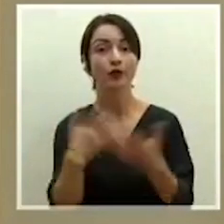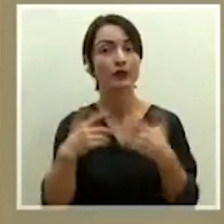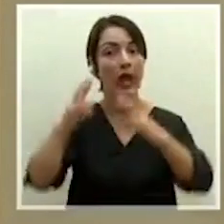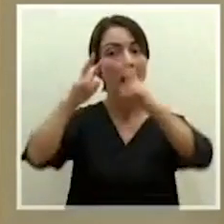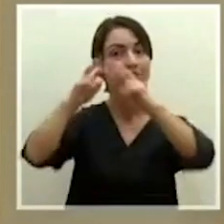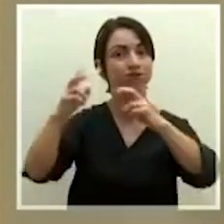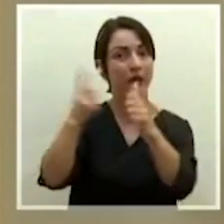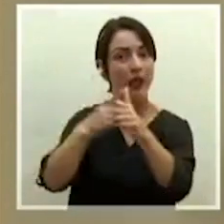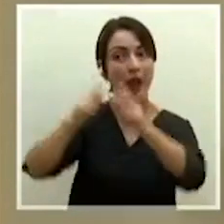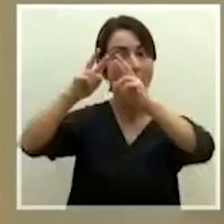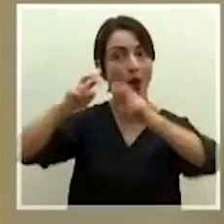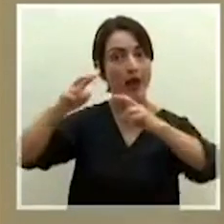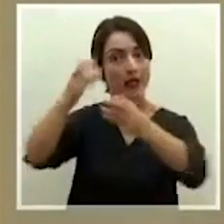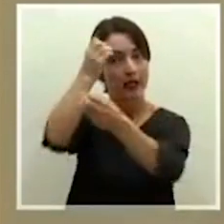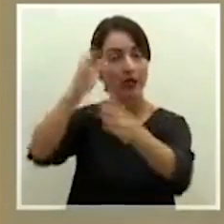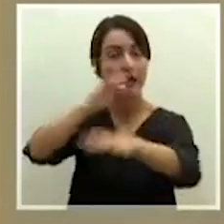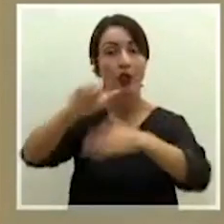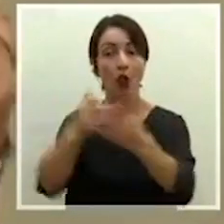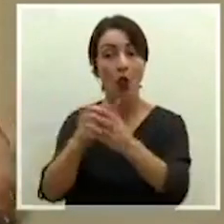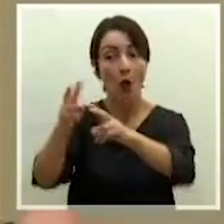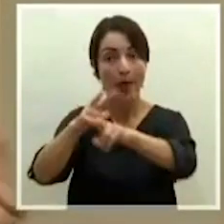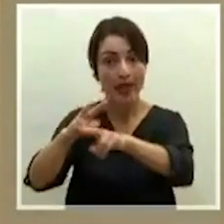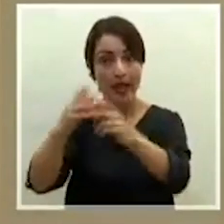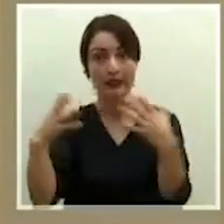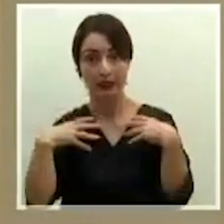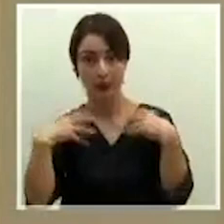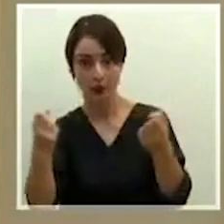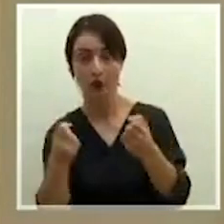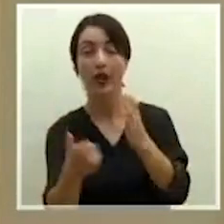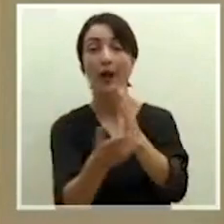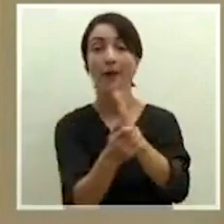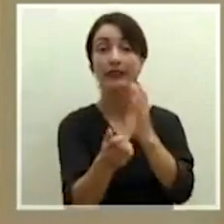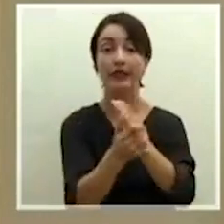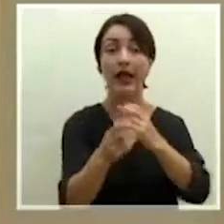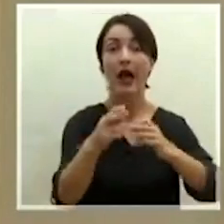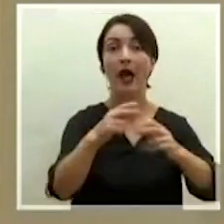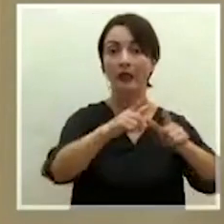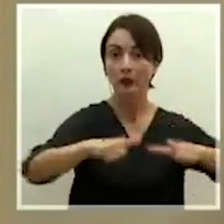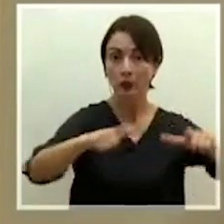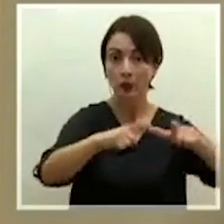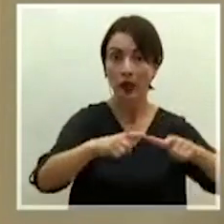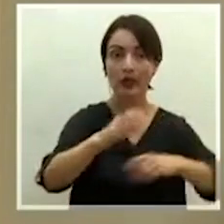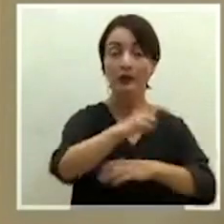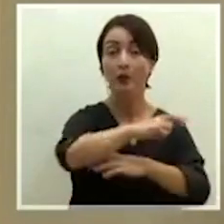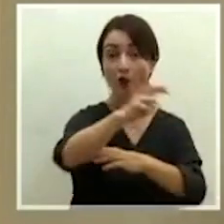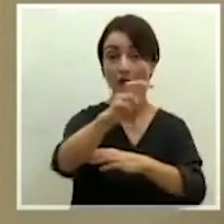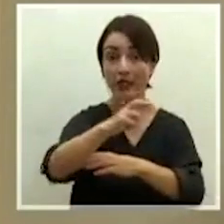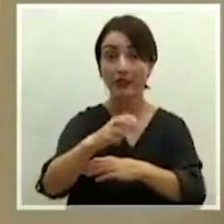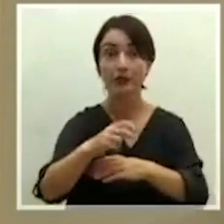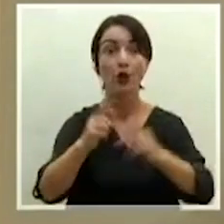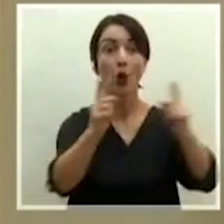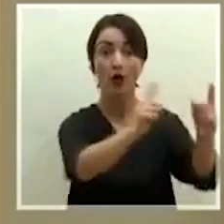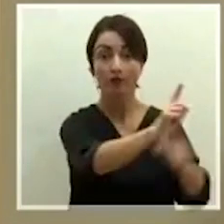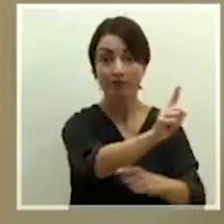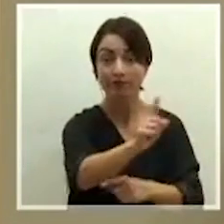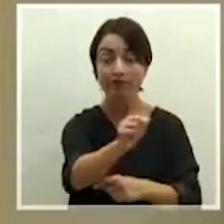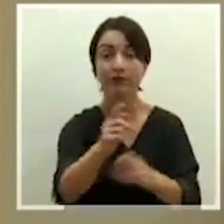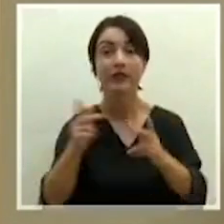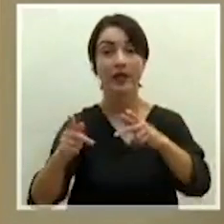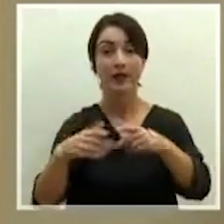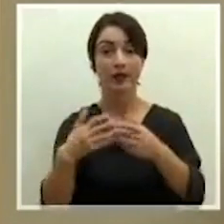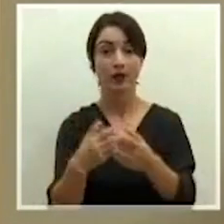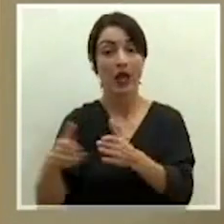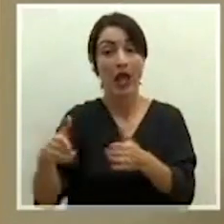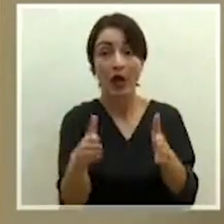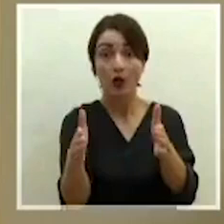de los datos, tanto de vigilancia de la salud, de la capacidad de los servicios, de las movilizaciones de las personas e incluso de las rutas, de